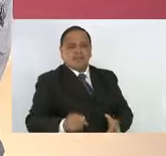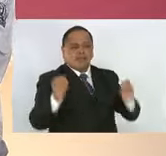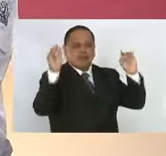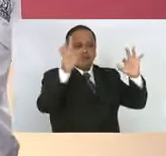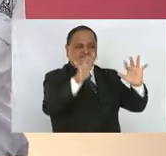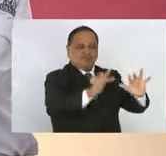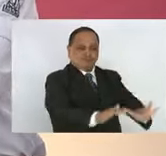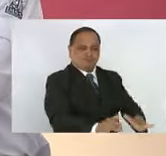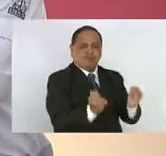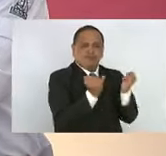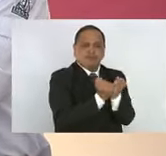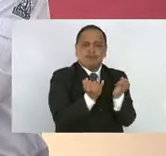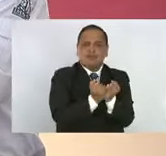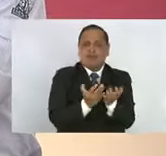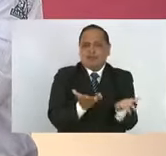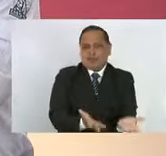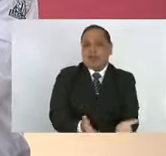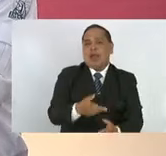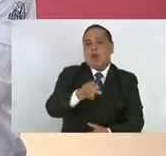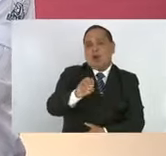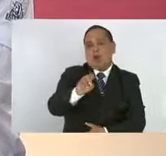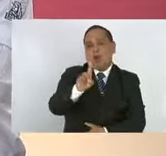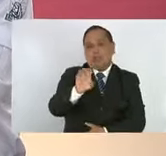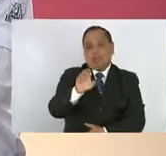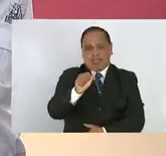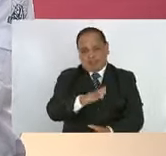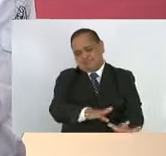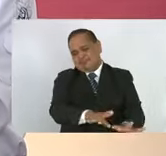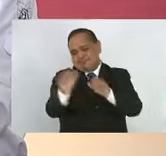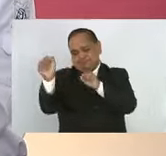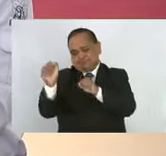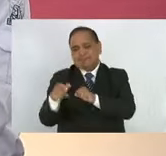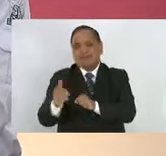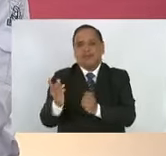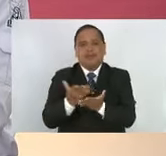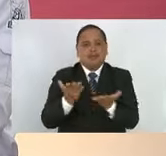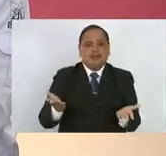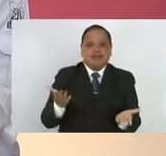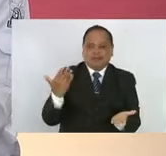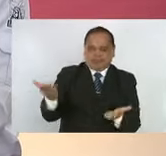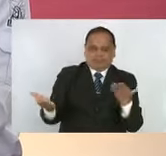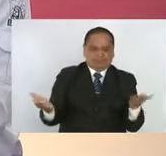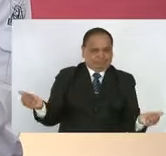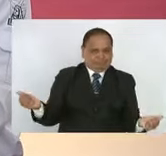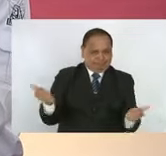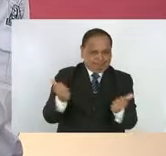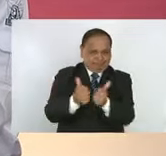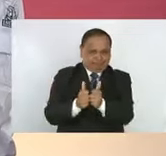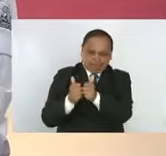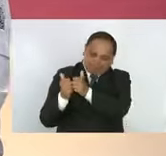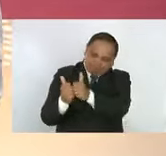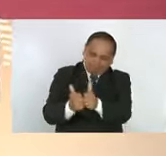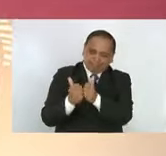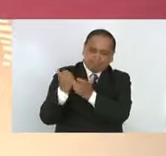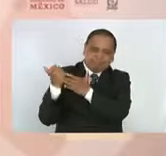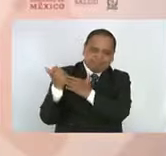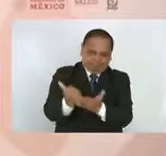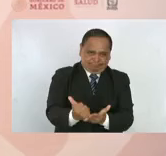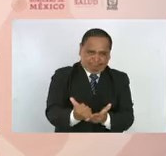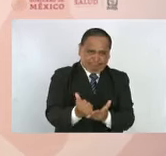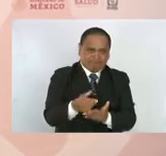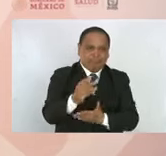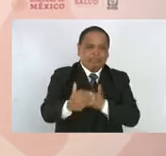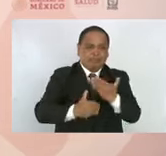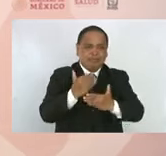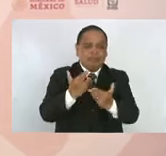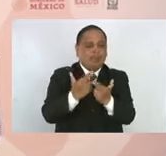del voto contra la expulsión de la OEA, o la solidaridad ahora en nuestro proceso revolucionario también, el